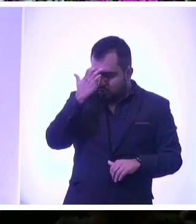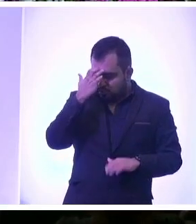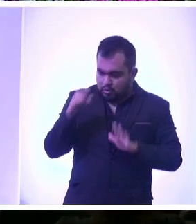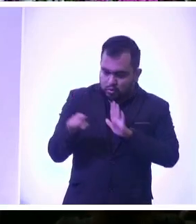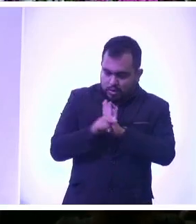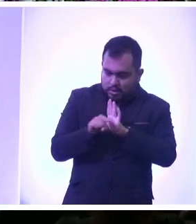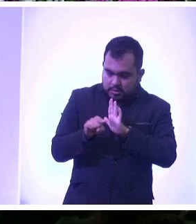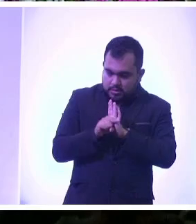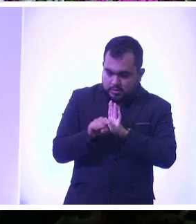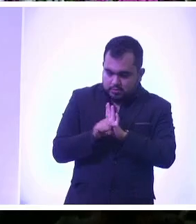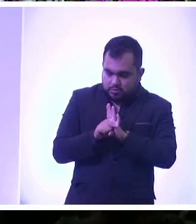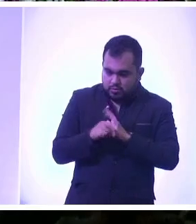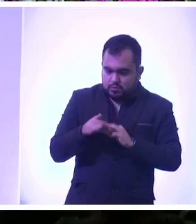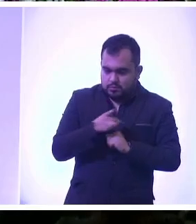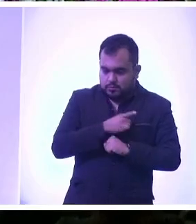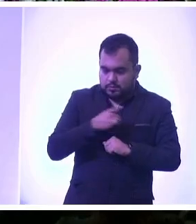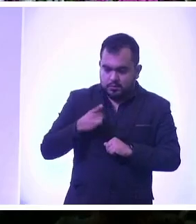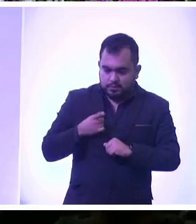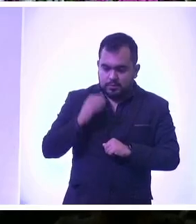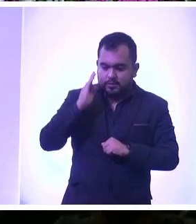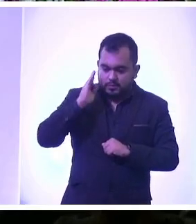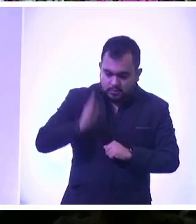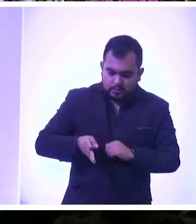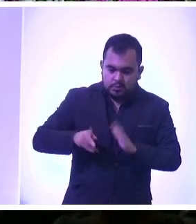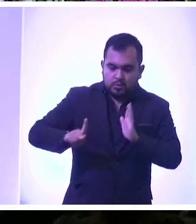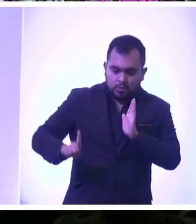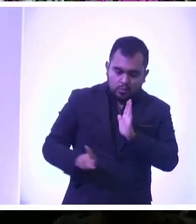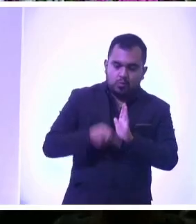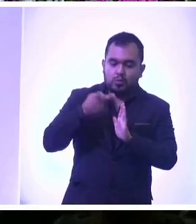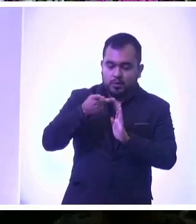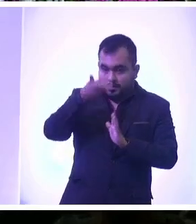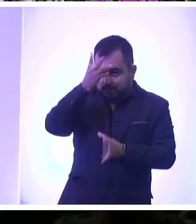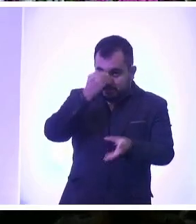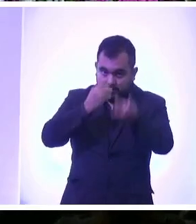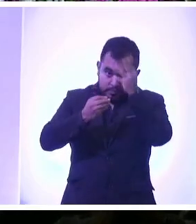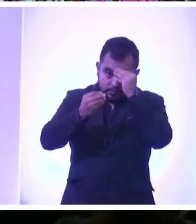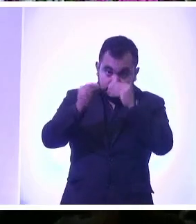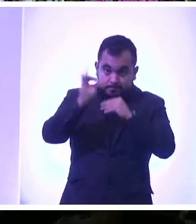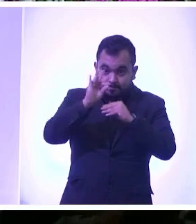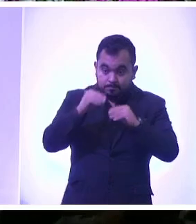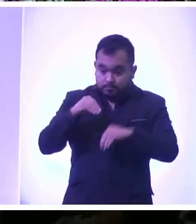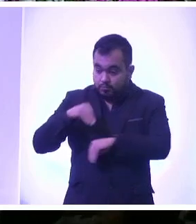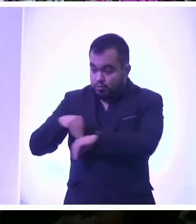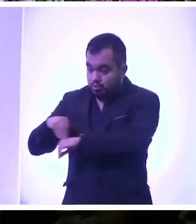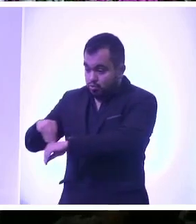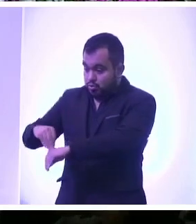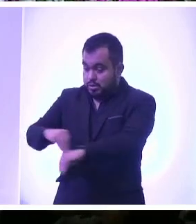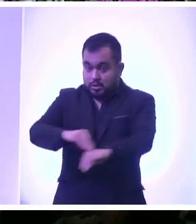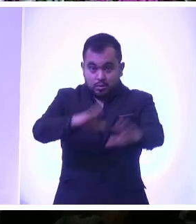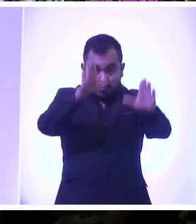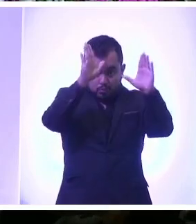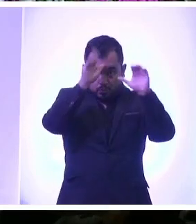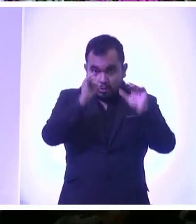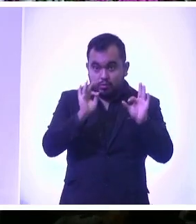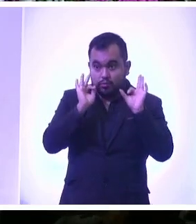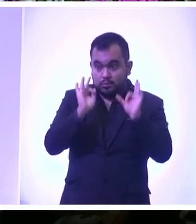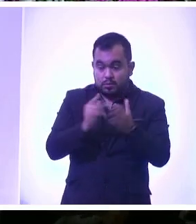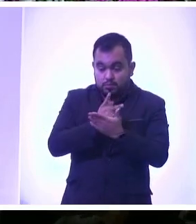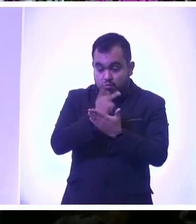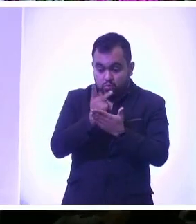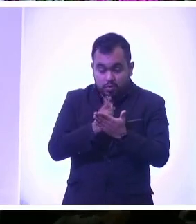teníamos y estar dispuestos a reaprender y en ese momento que nos pongamos todos de acuerdo si veamos que estos programas están hechos para el